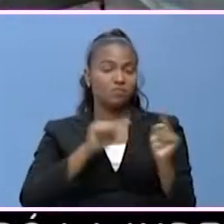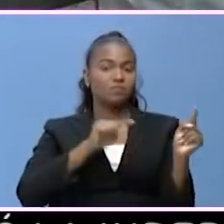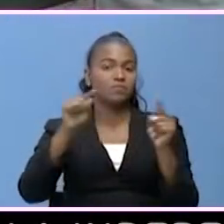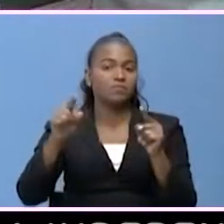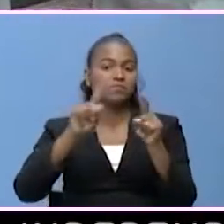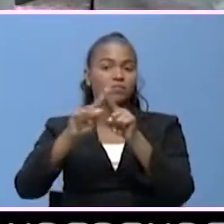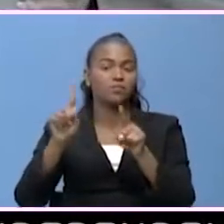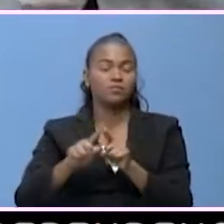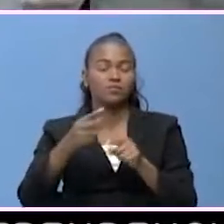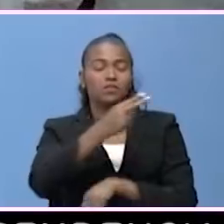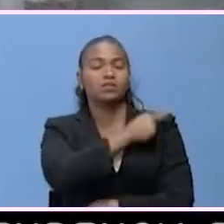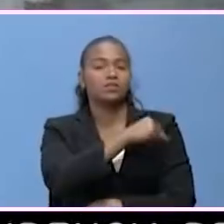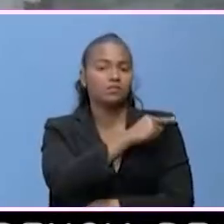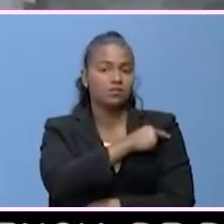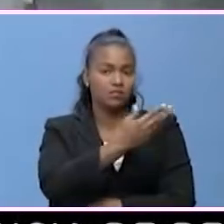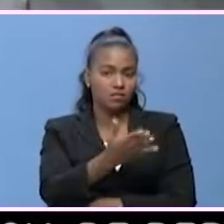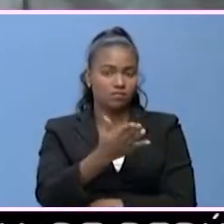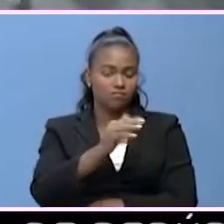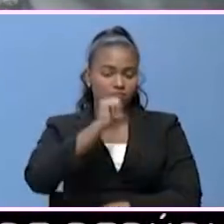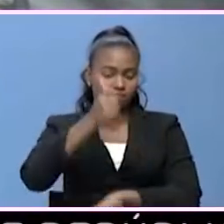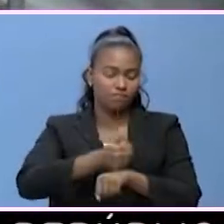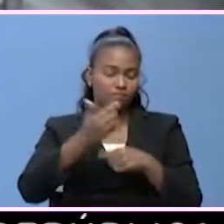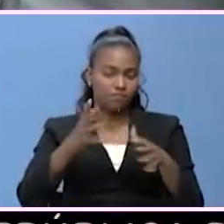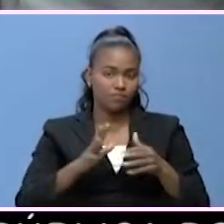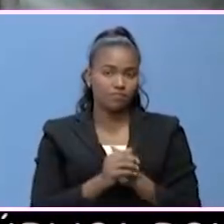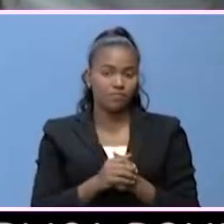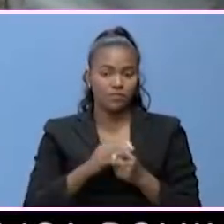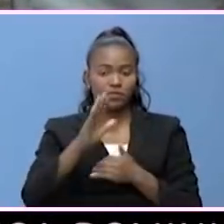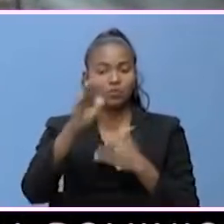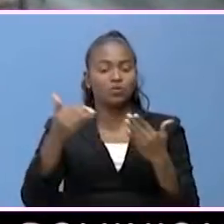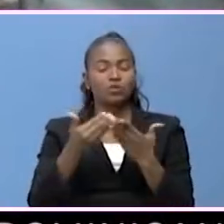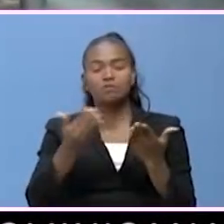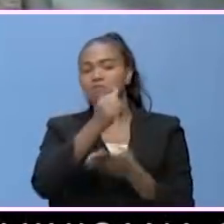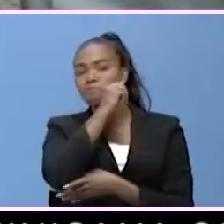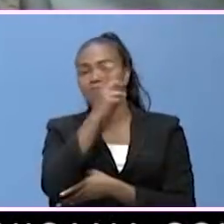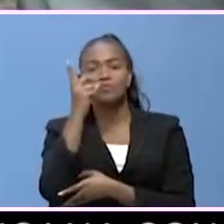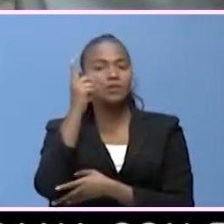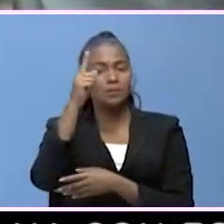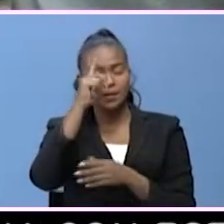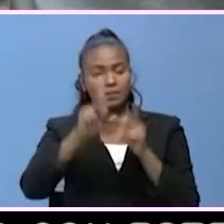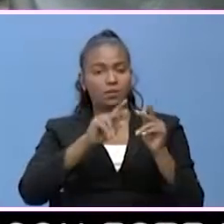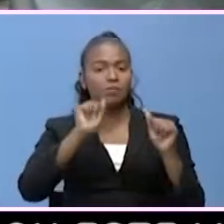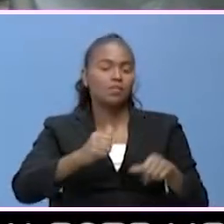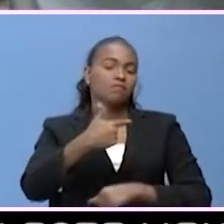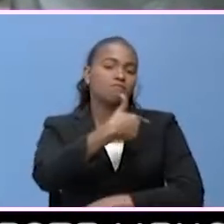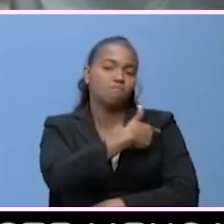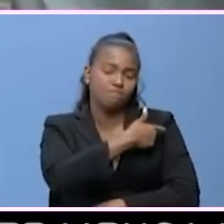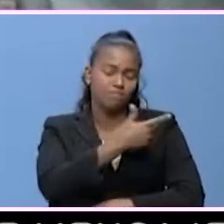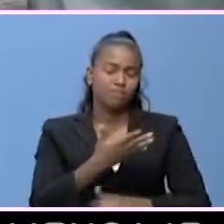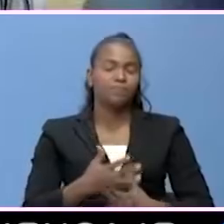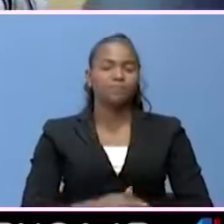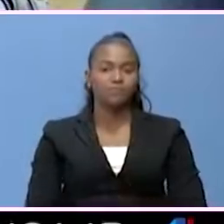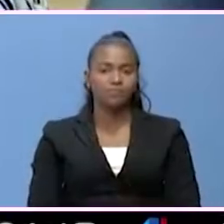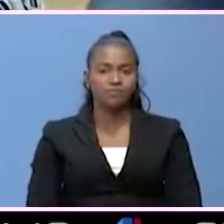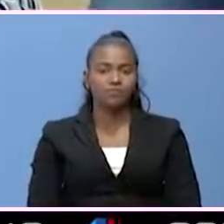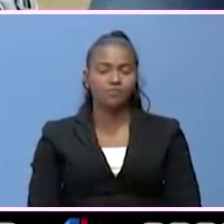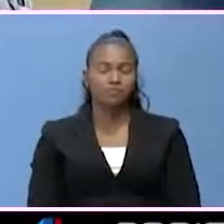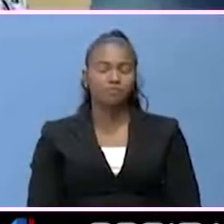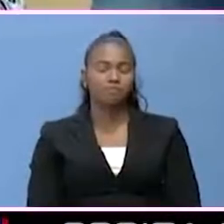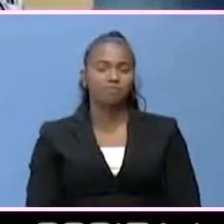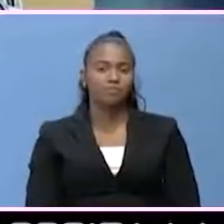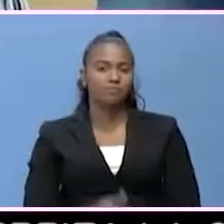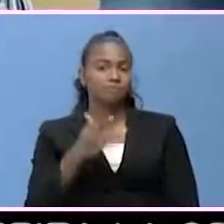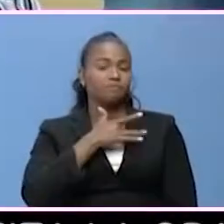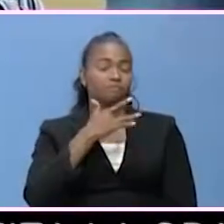los diferentes centros de vacunación habilitados en todo el Gran Santo Domingo para ser vacunados contra el COVID-19. Y se siente